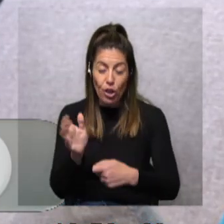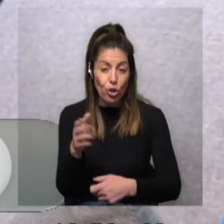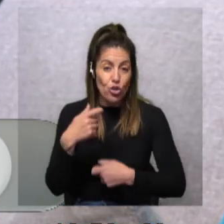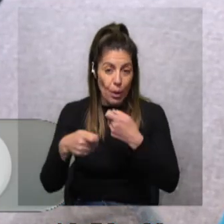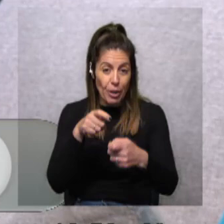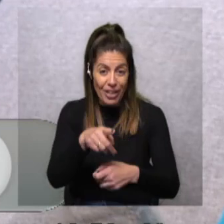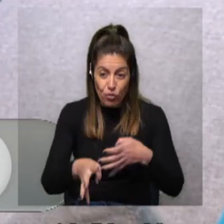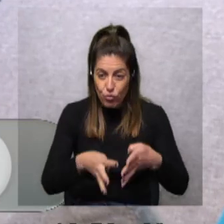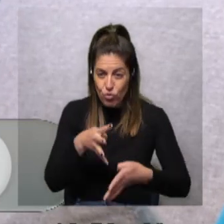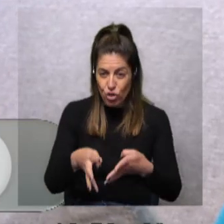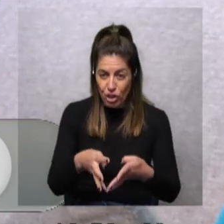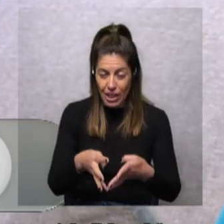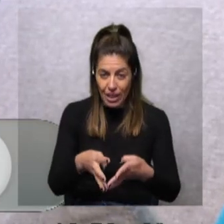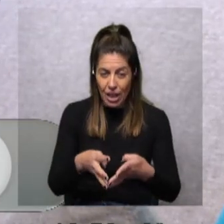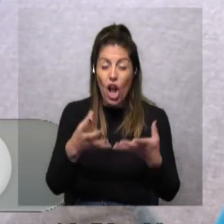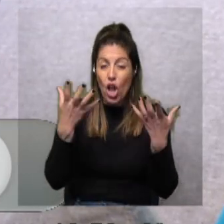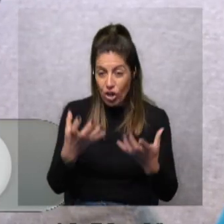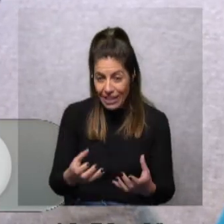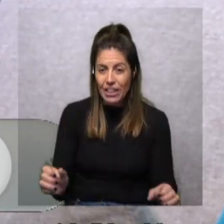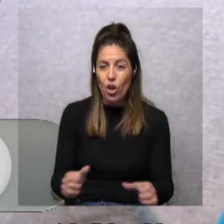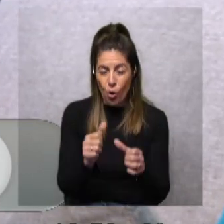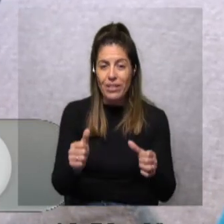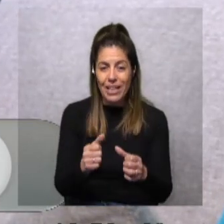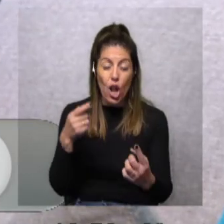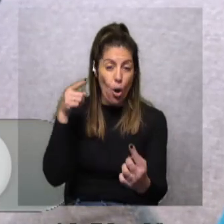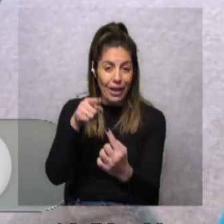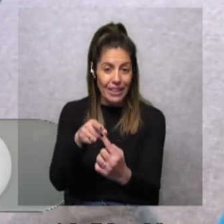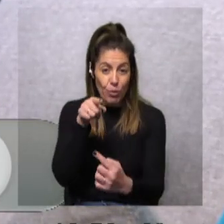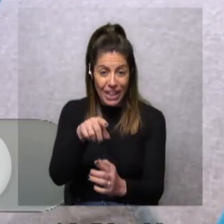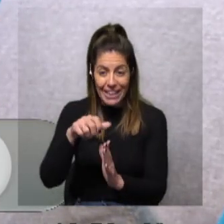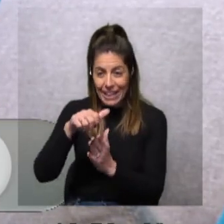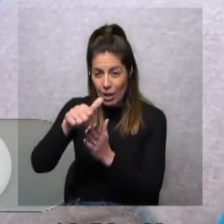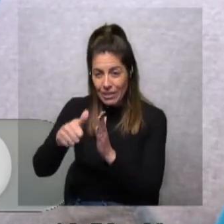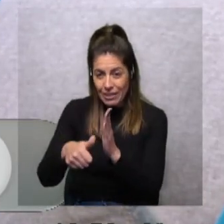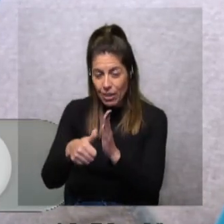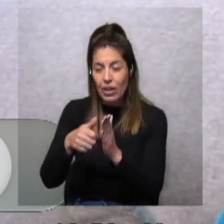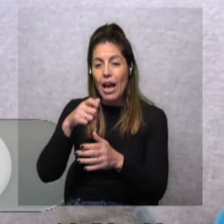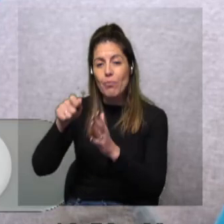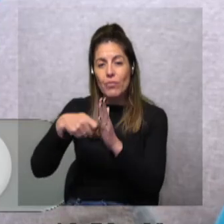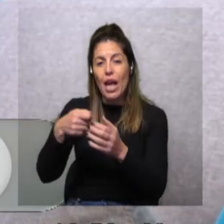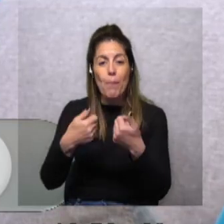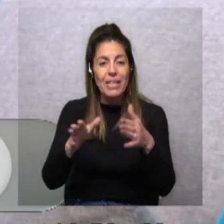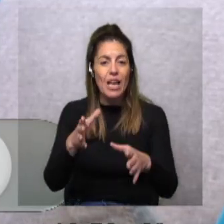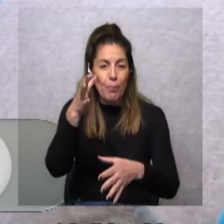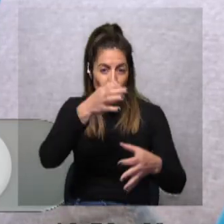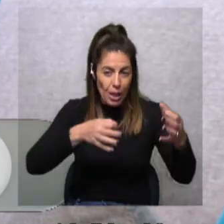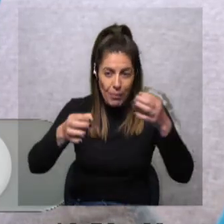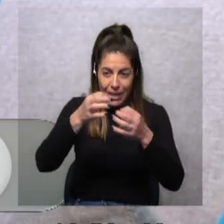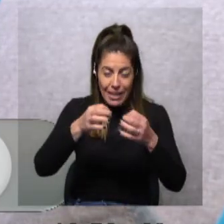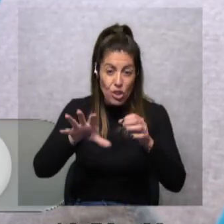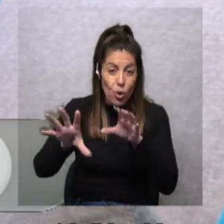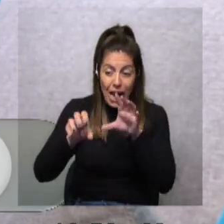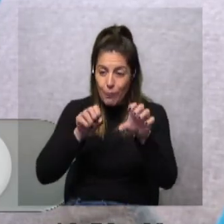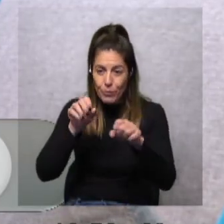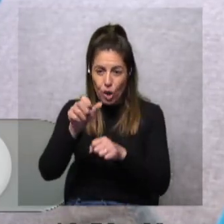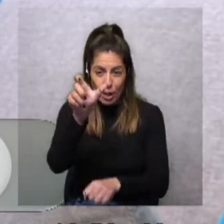que eso funcione. Bueno, lo que quiero hacer, parte del objetivo general de este documental, es empezar por el planetario, que es un gran captor